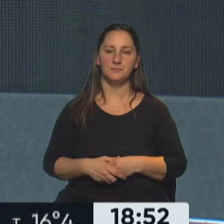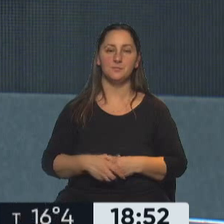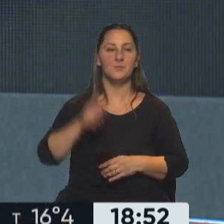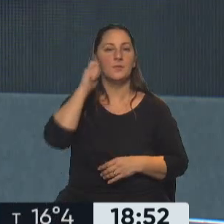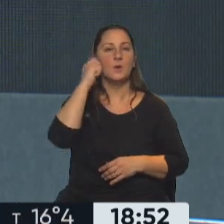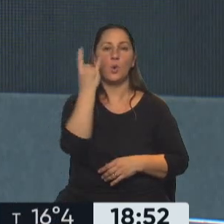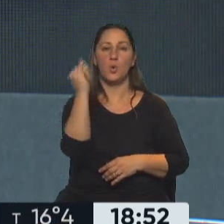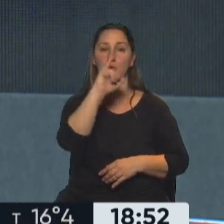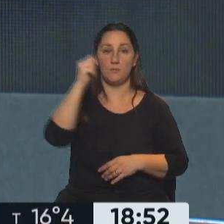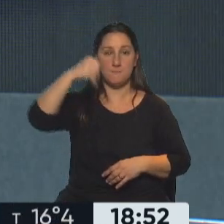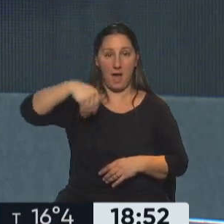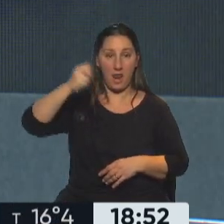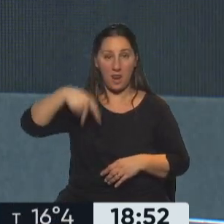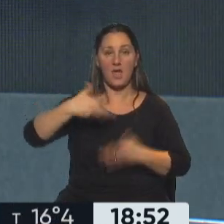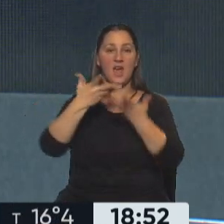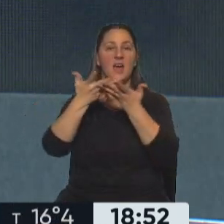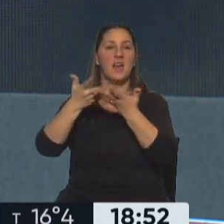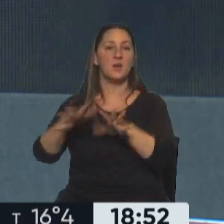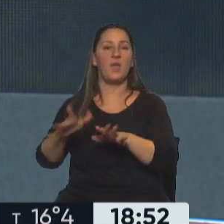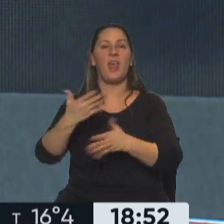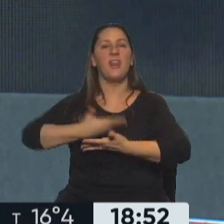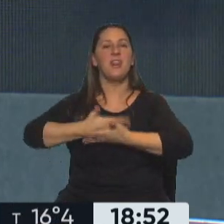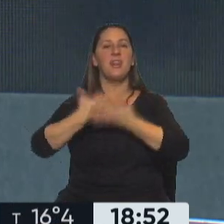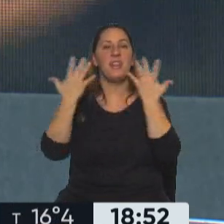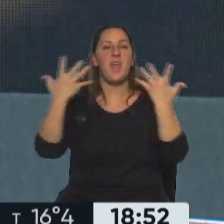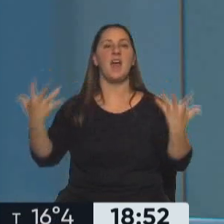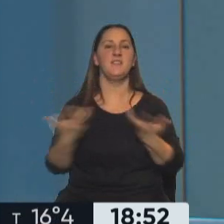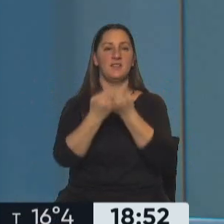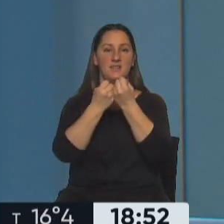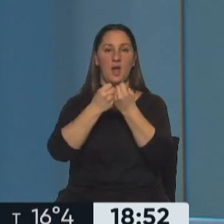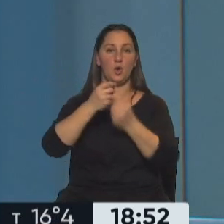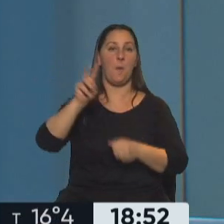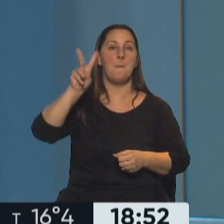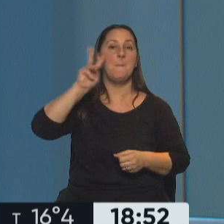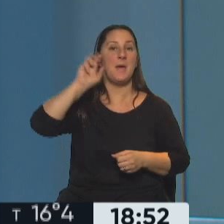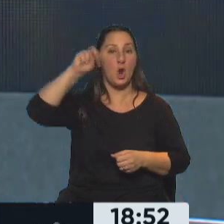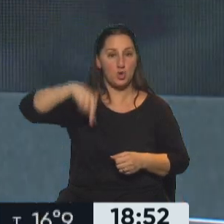Guzmán renuncia el día del aniversario de la muerte de Perón. Bien.